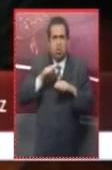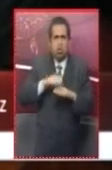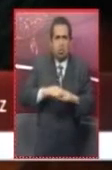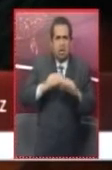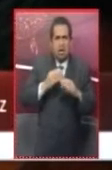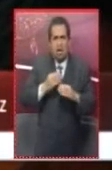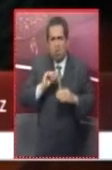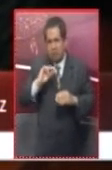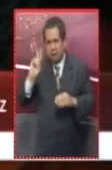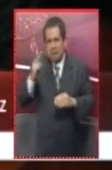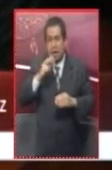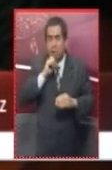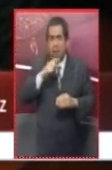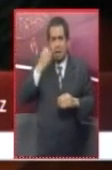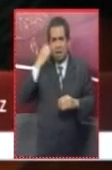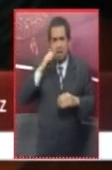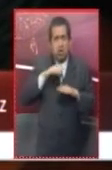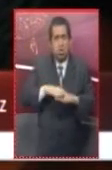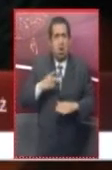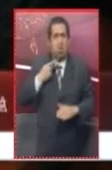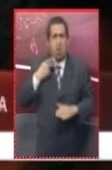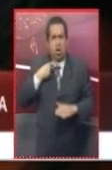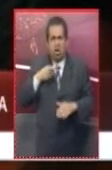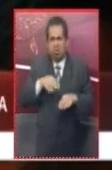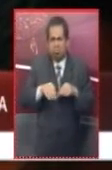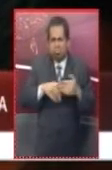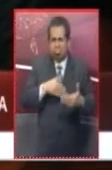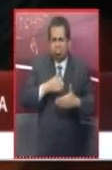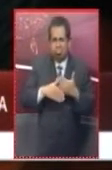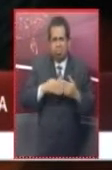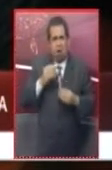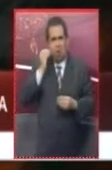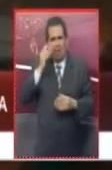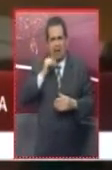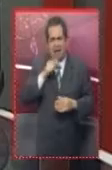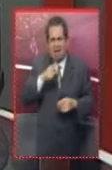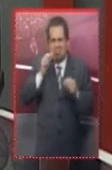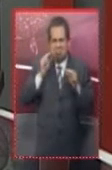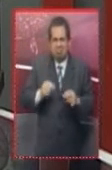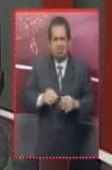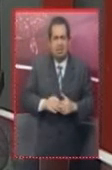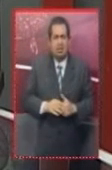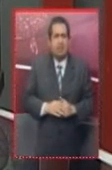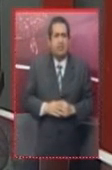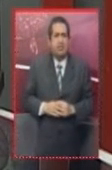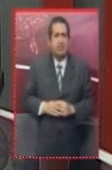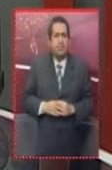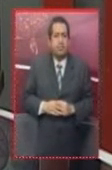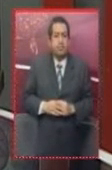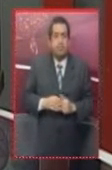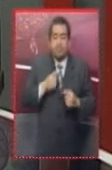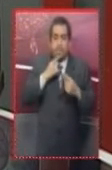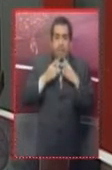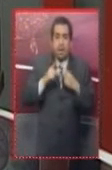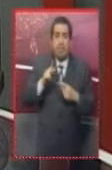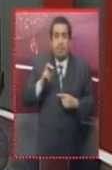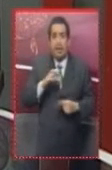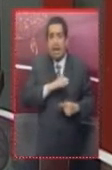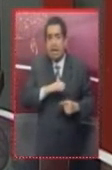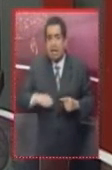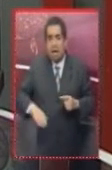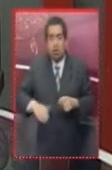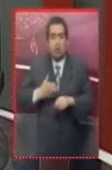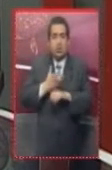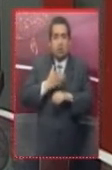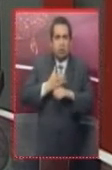sí, pero también con experiencia en el sector público que no podemos desdeñar. Ante los comentarios de precandidatos a la presidencia